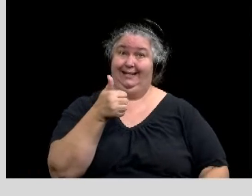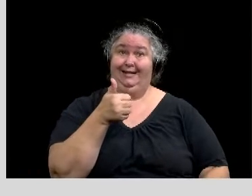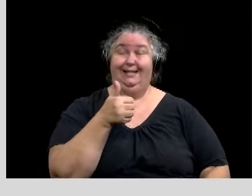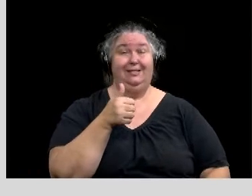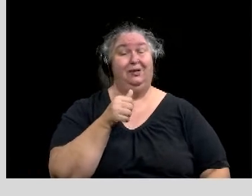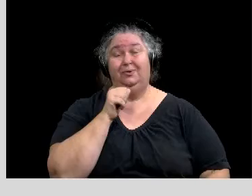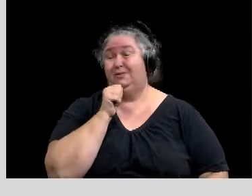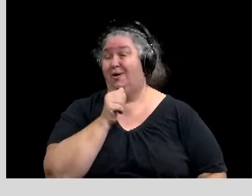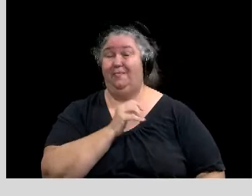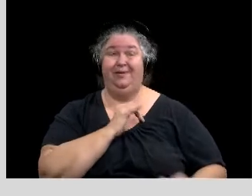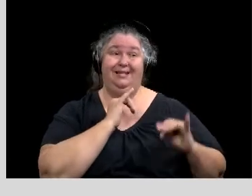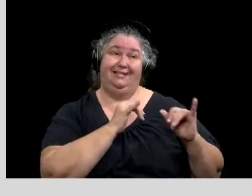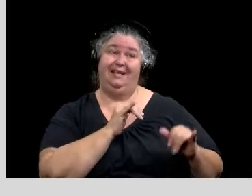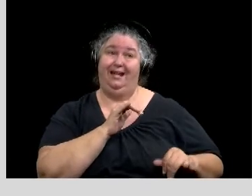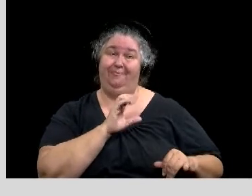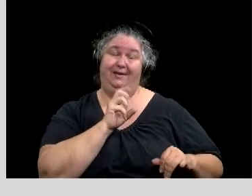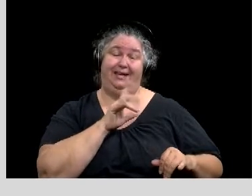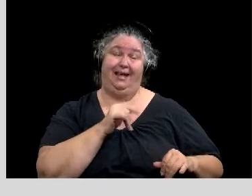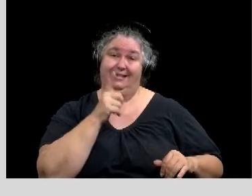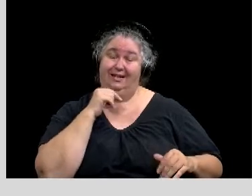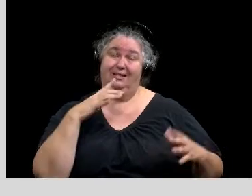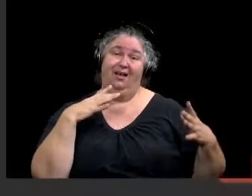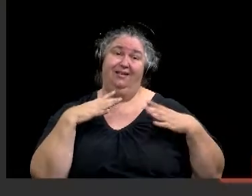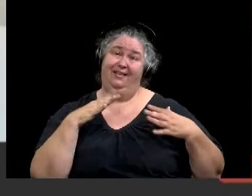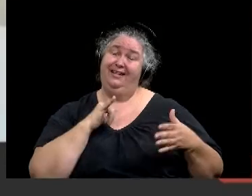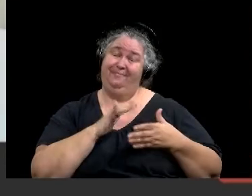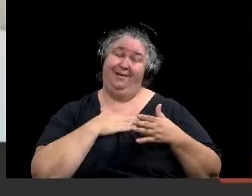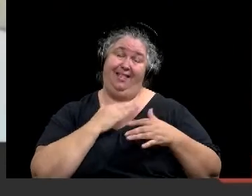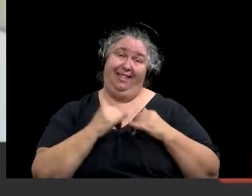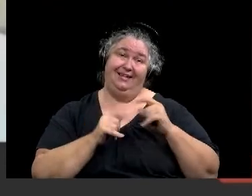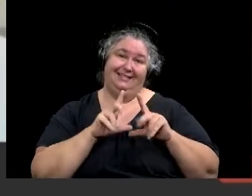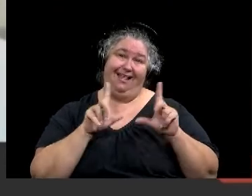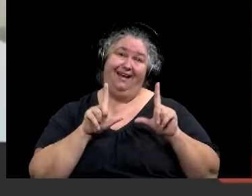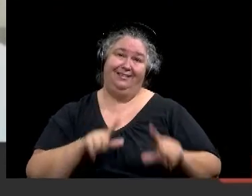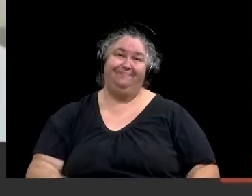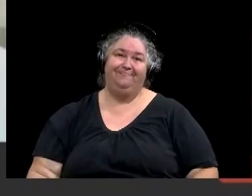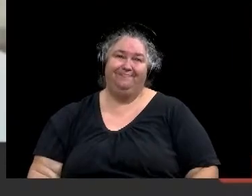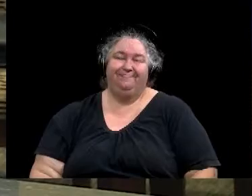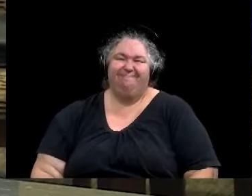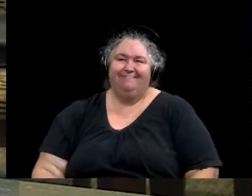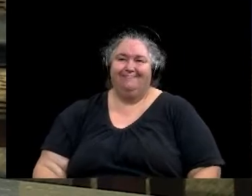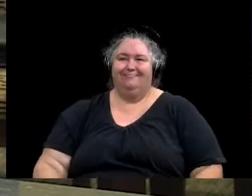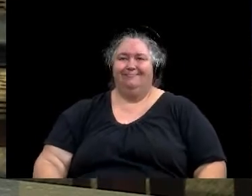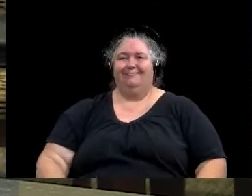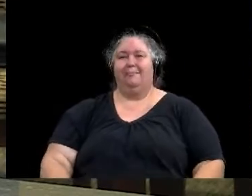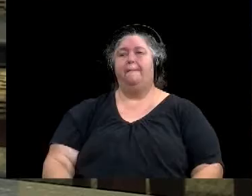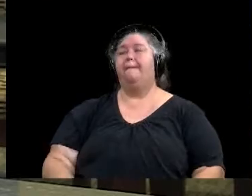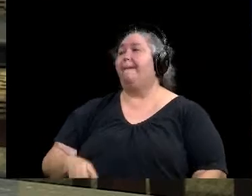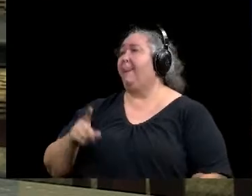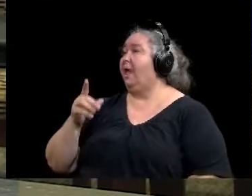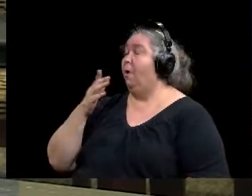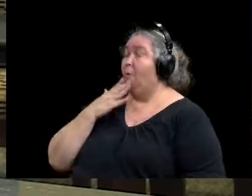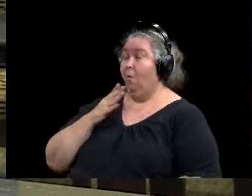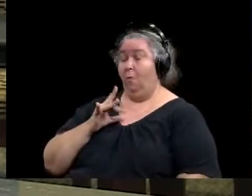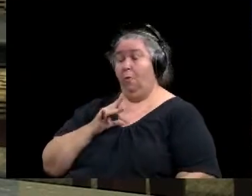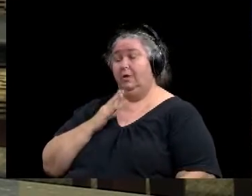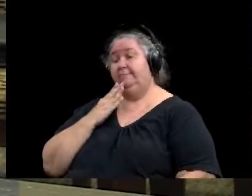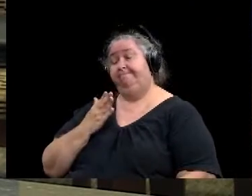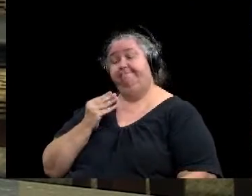positiva y no es que no sean como casey que es este tiempo de fiestas quieren